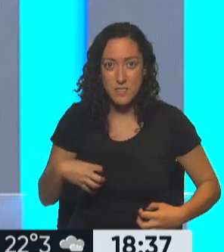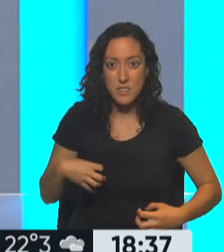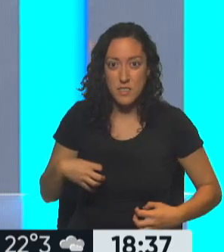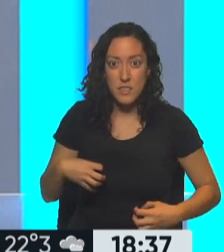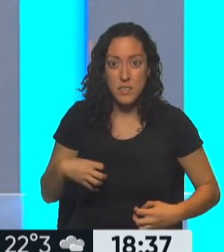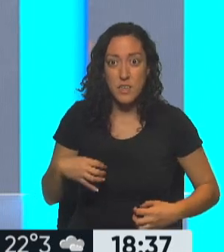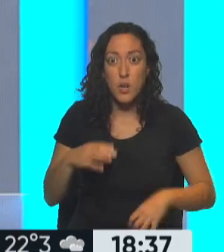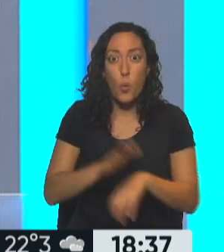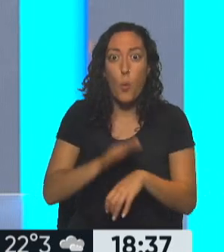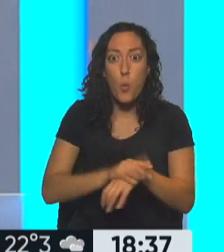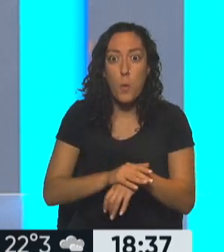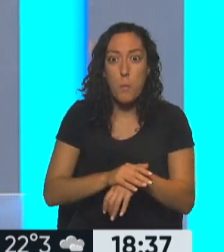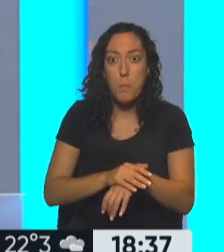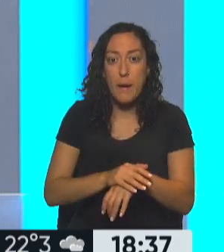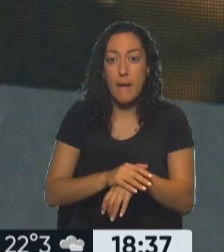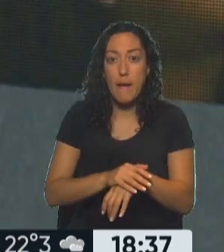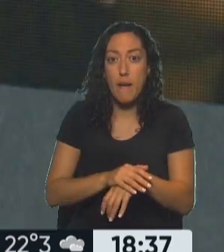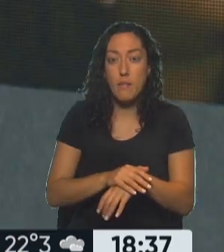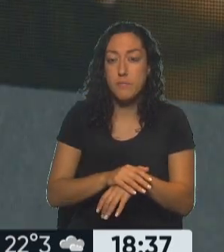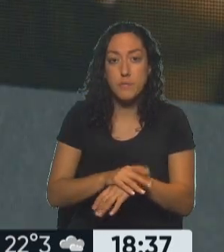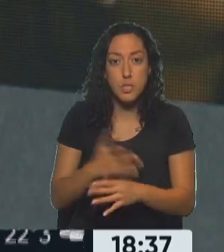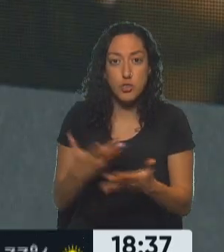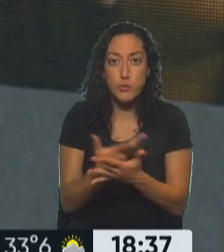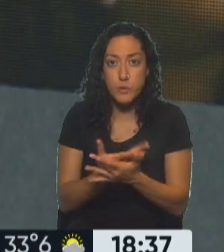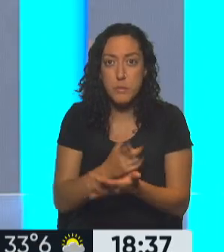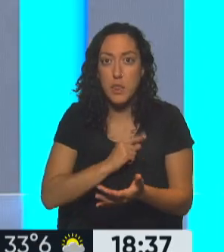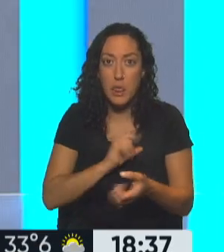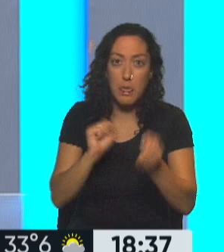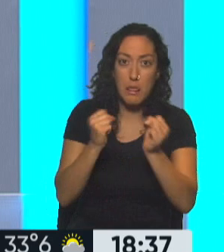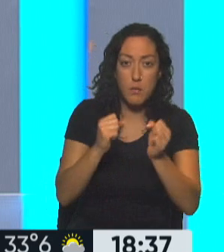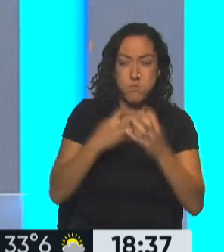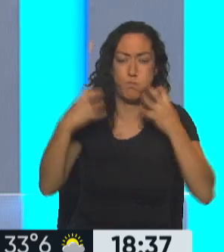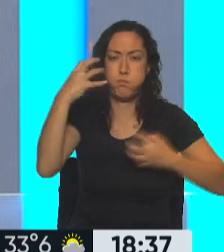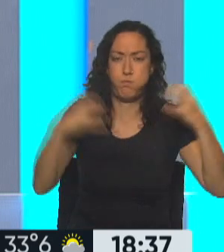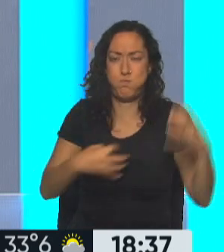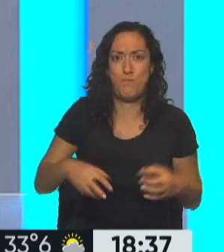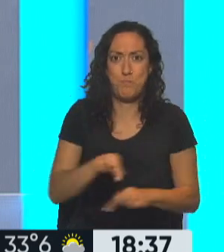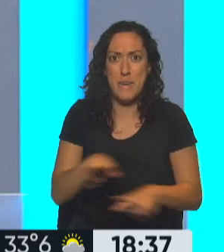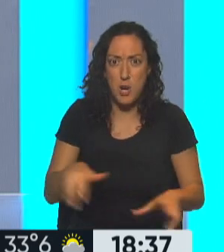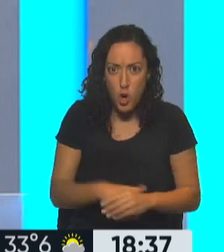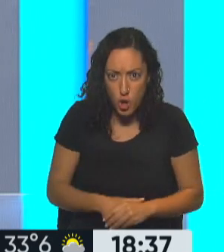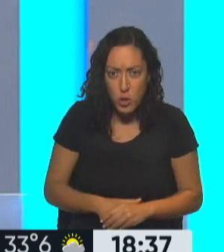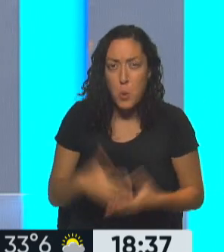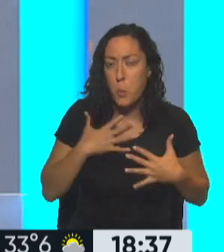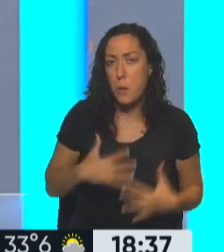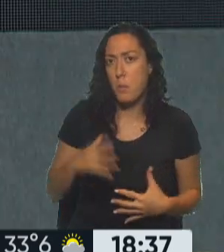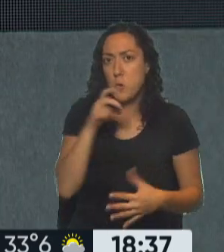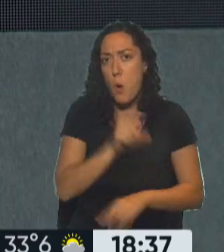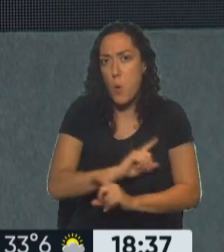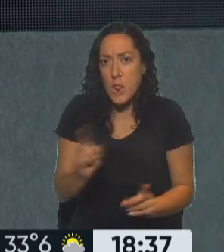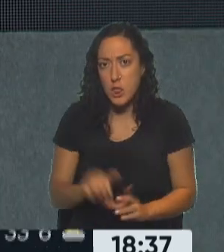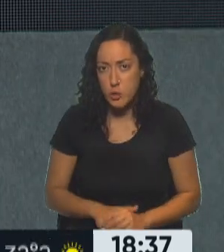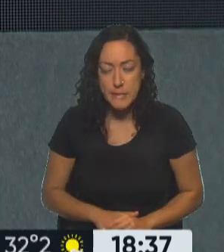por decenas a raíz del estrés y su cuerpo no pudo soportarlo.